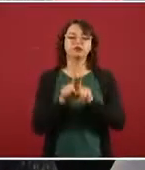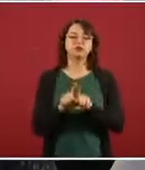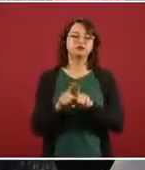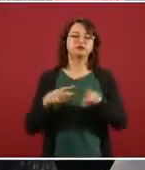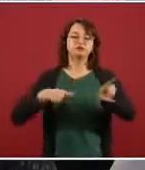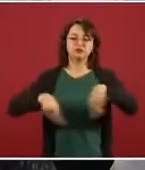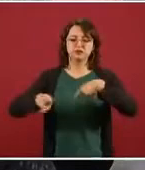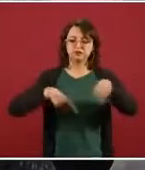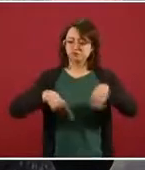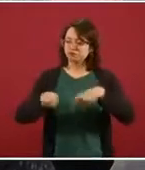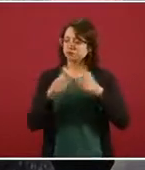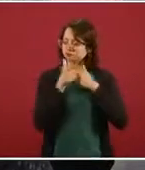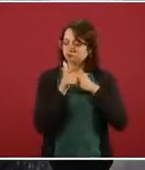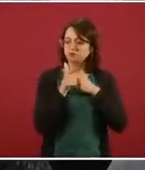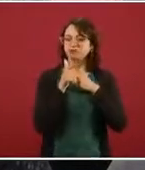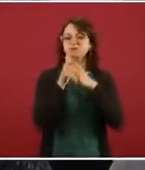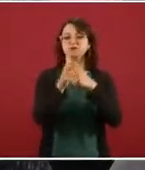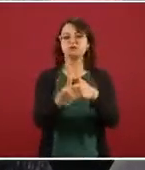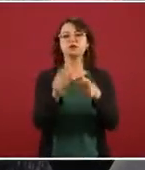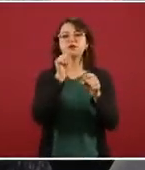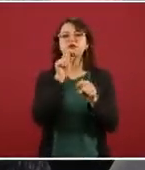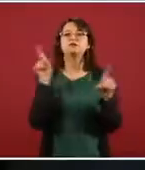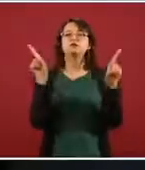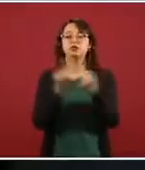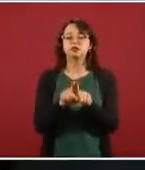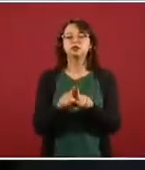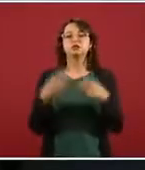lo vamos a seguir haciendo, y lo mismo con